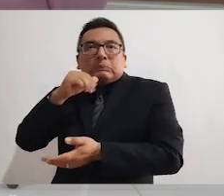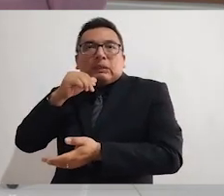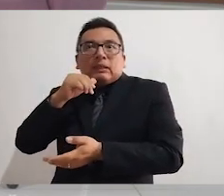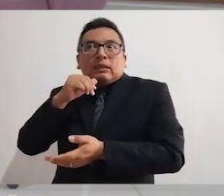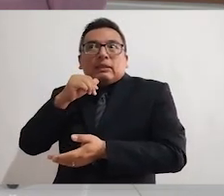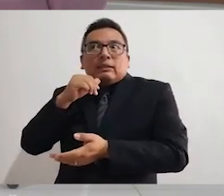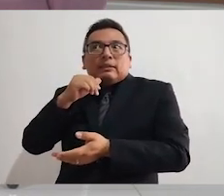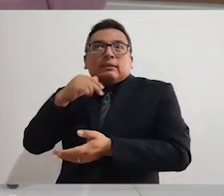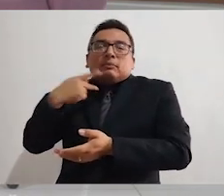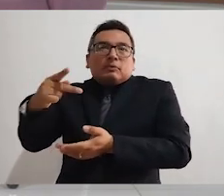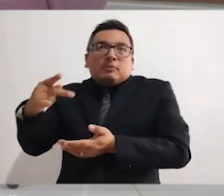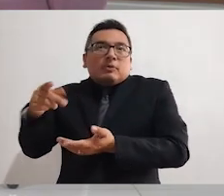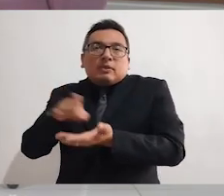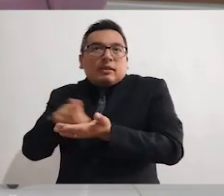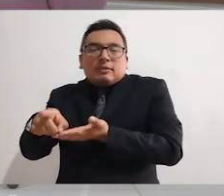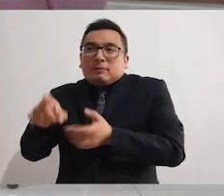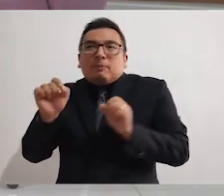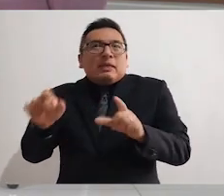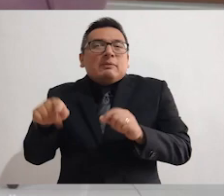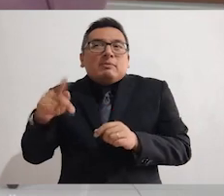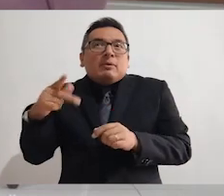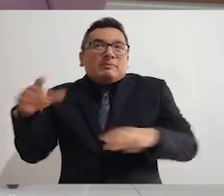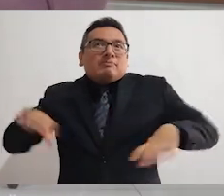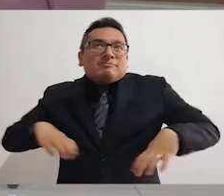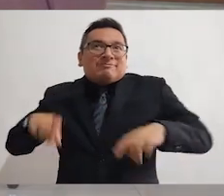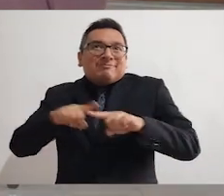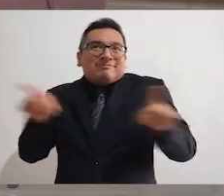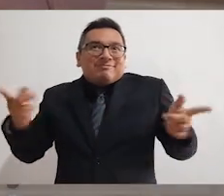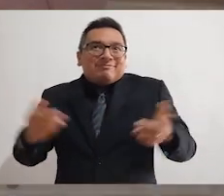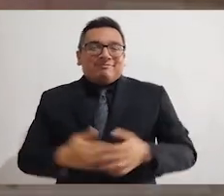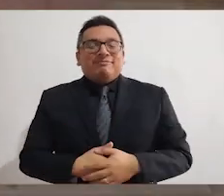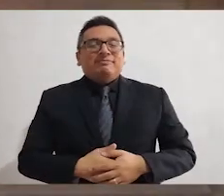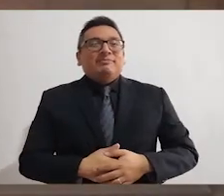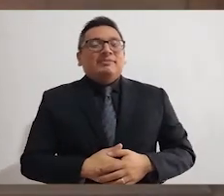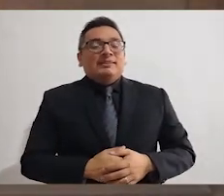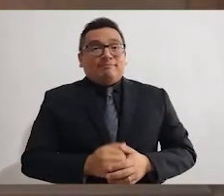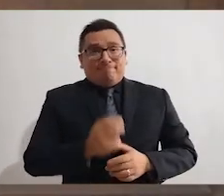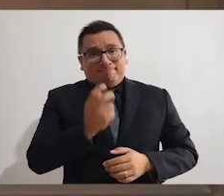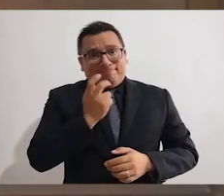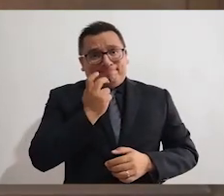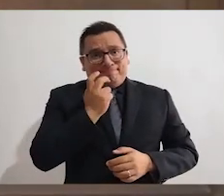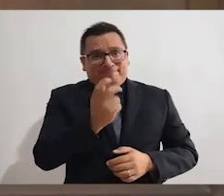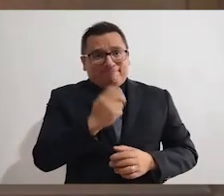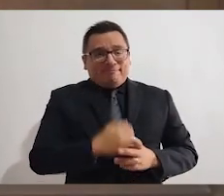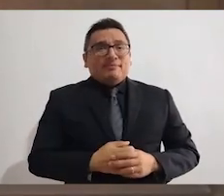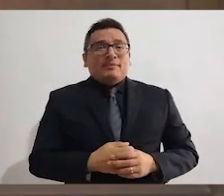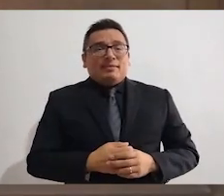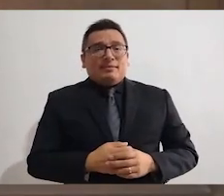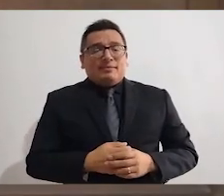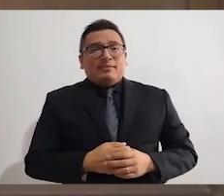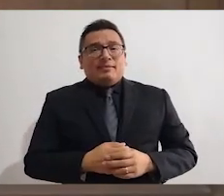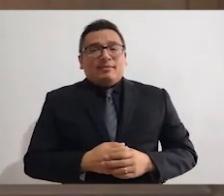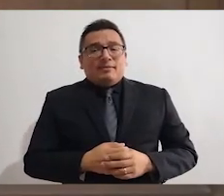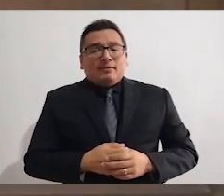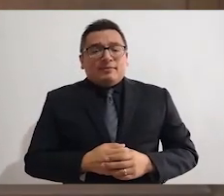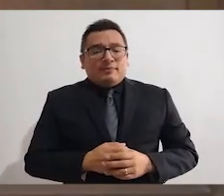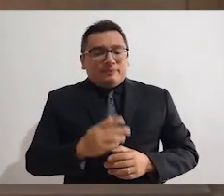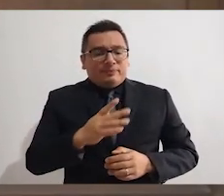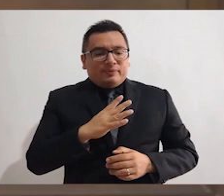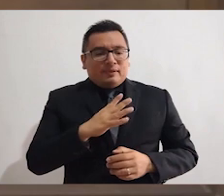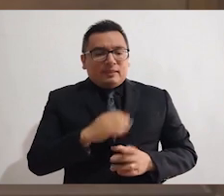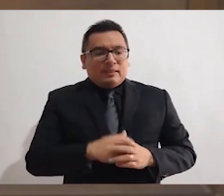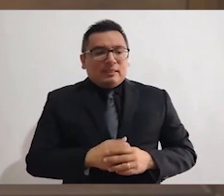características muy diferentes. Sí, y justamente eso tiene que abarcar, o sea, desde